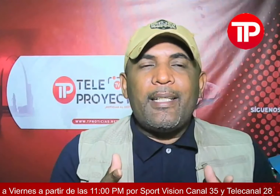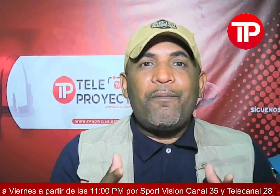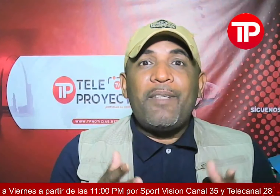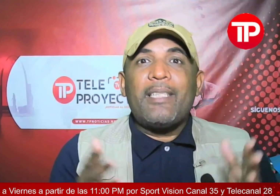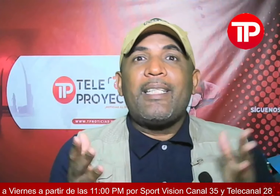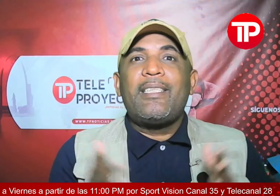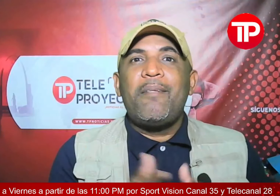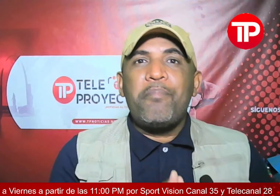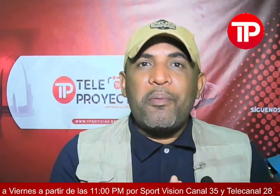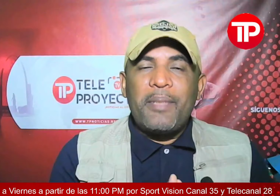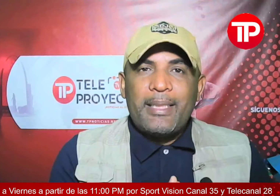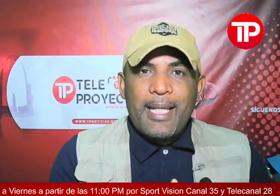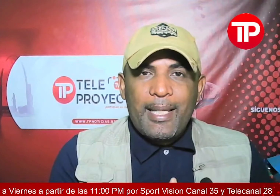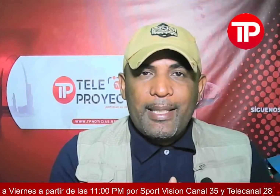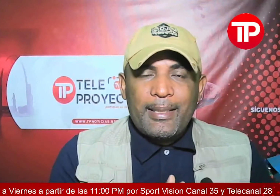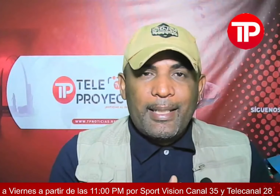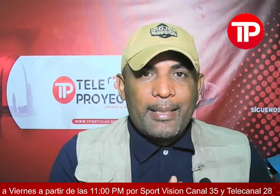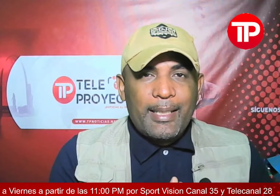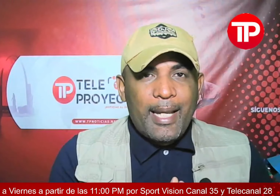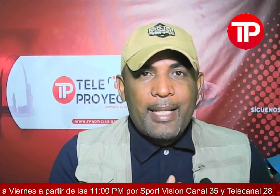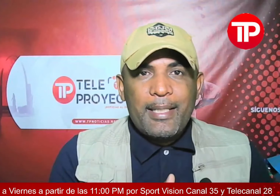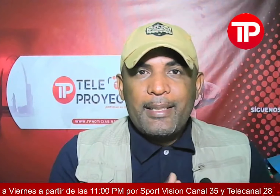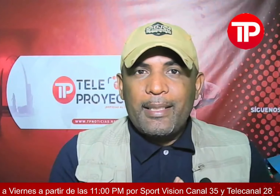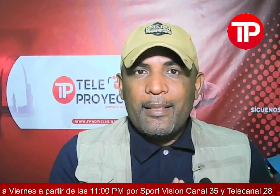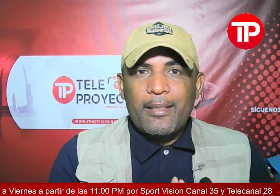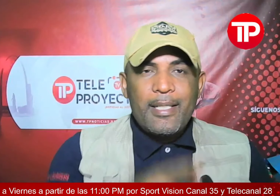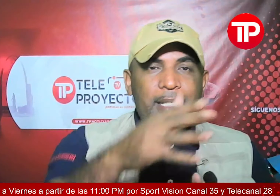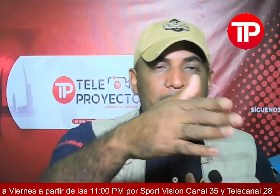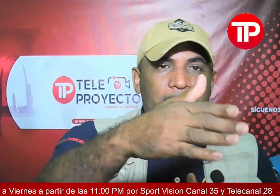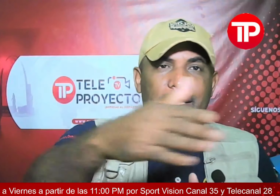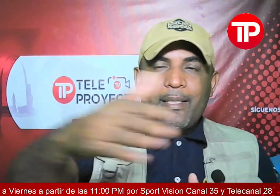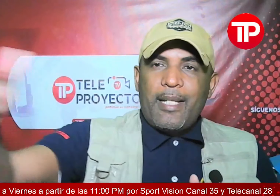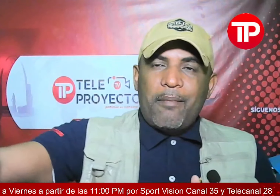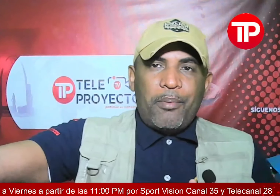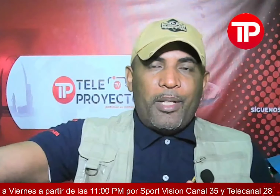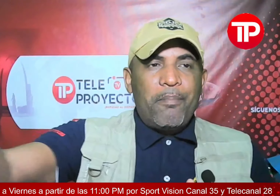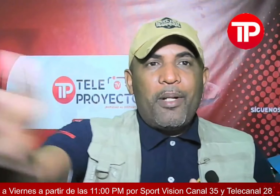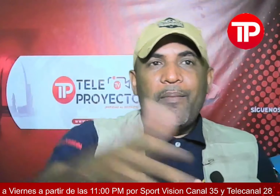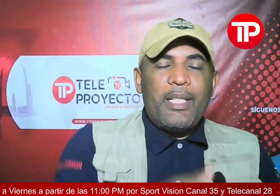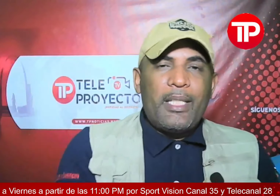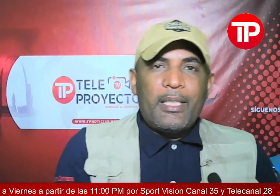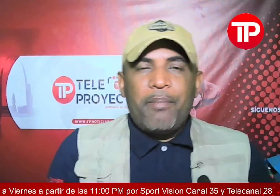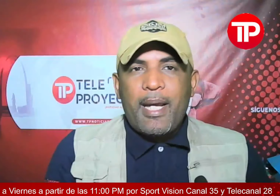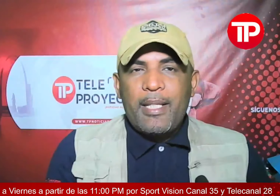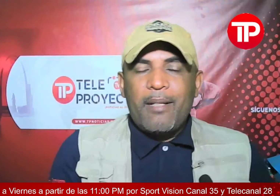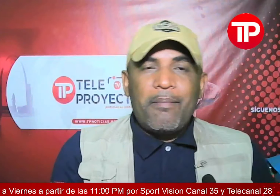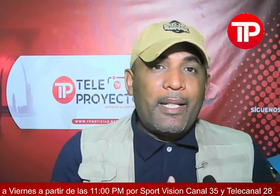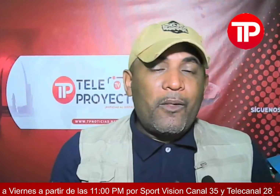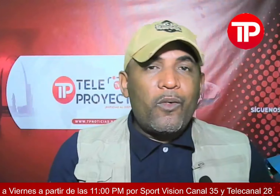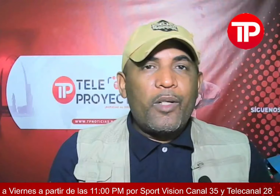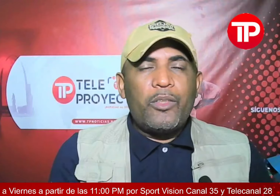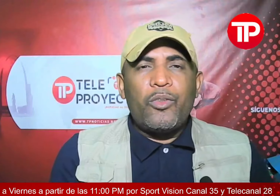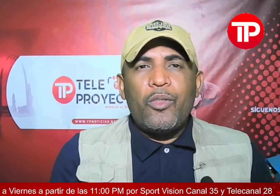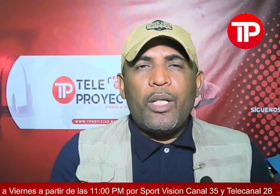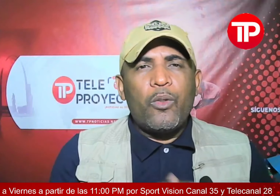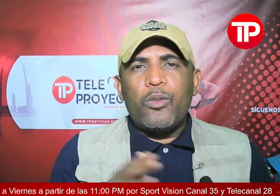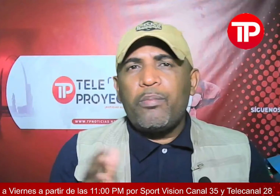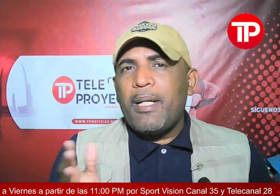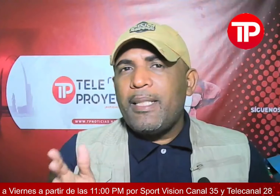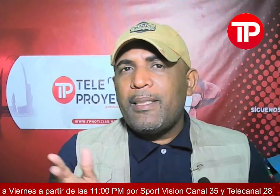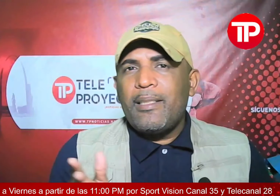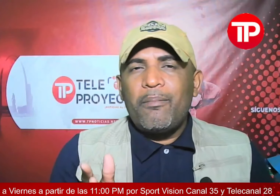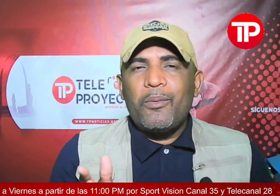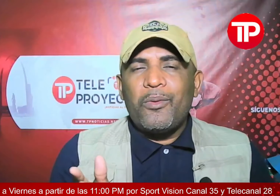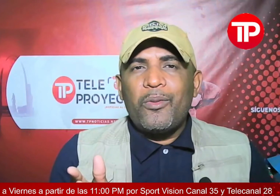de fiestas improvisadas en las calles, por ejemplo, la Avenida España, el Malecón, eso en